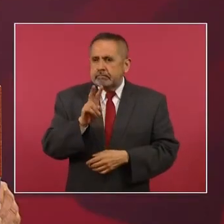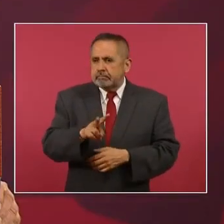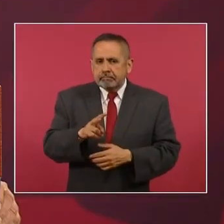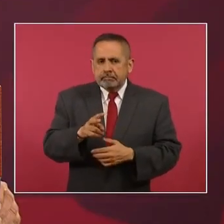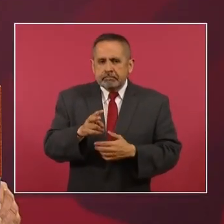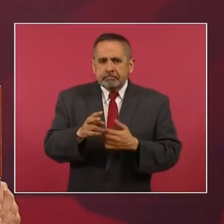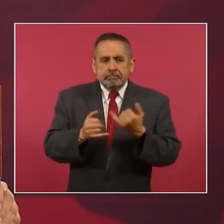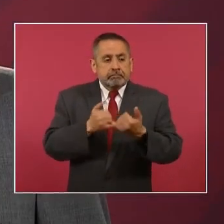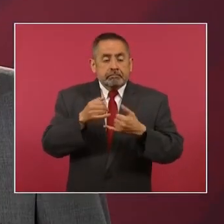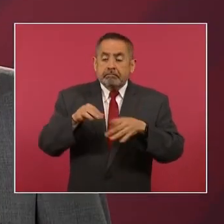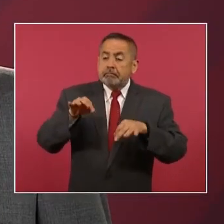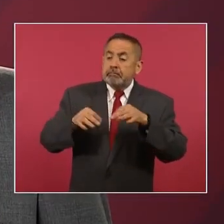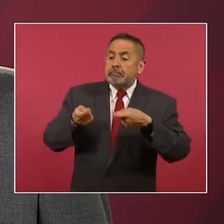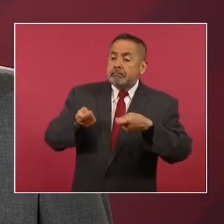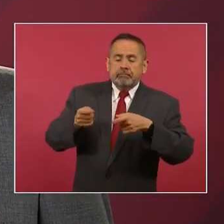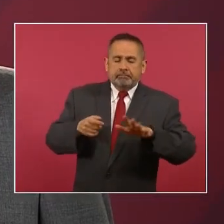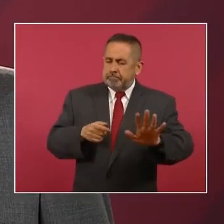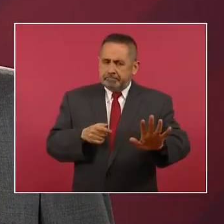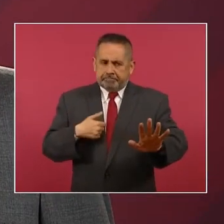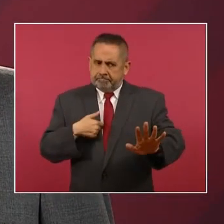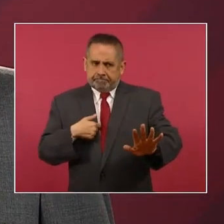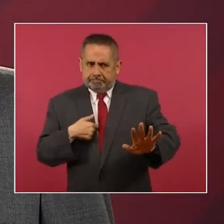a la manipulación.